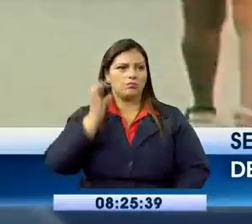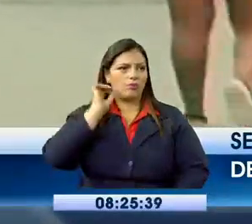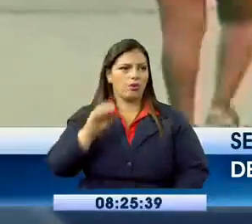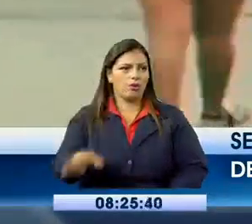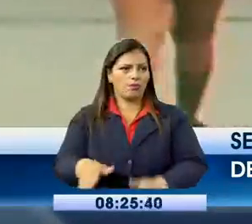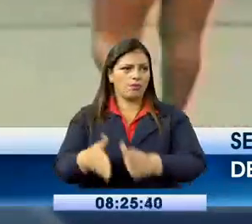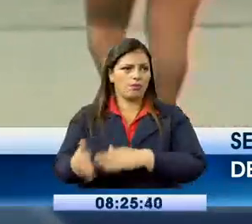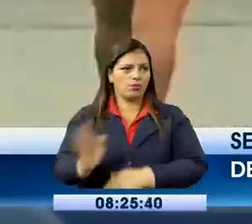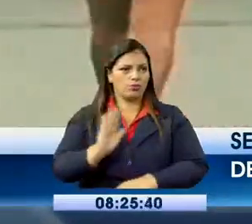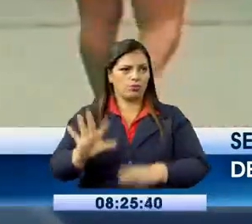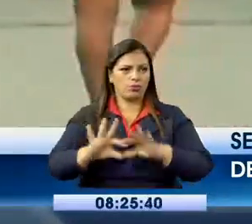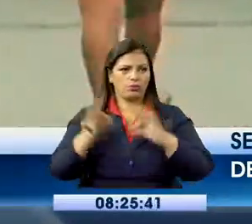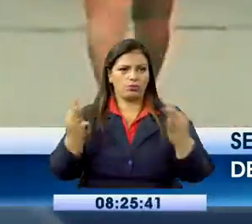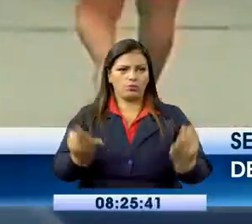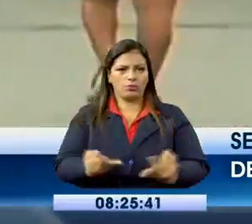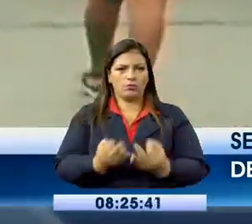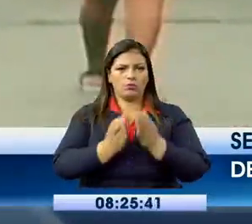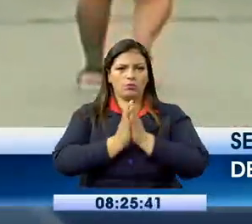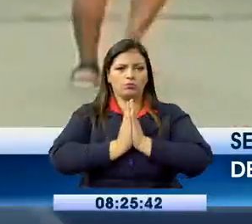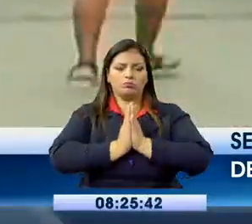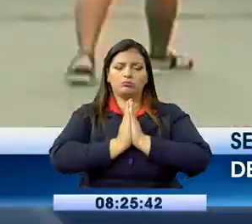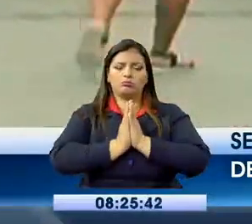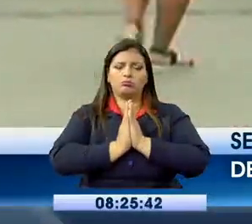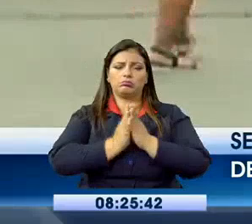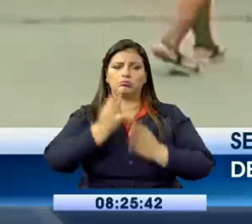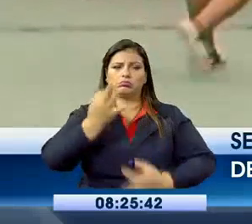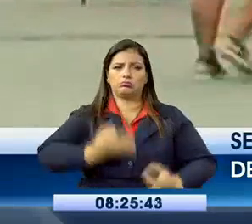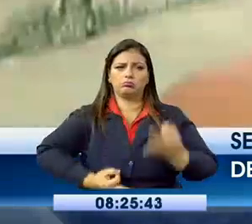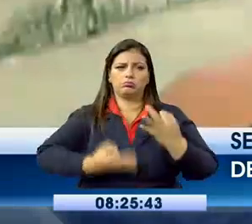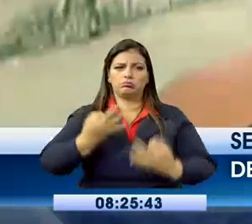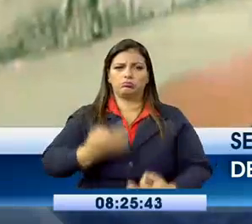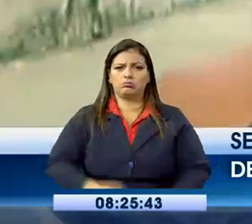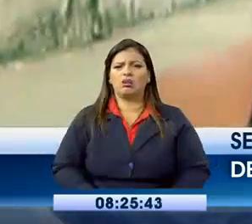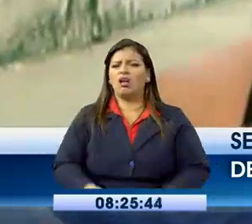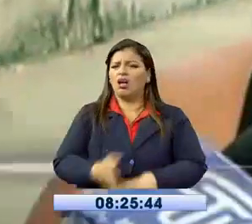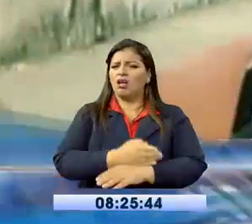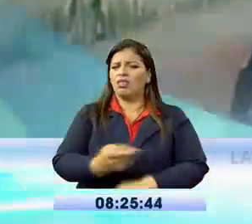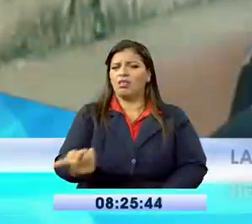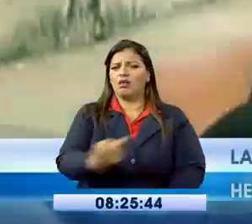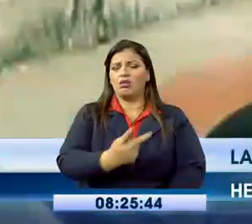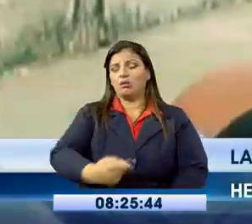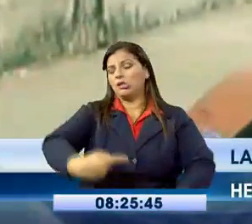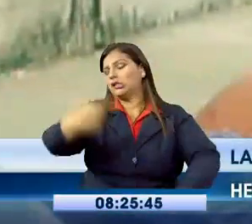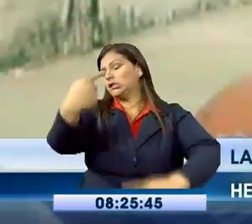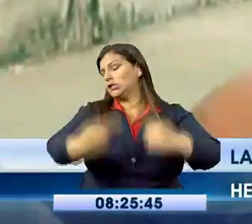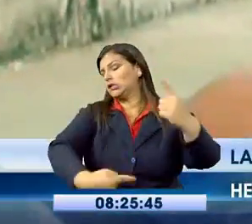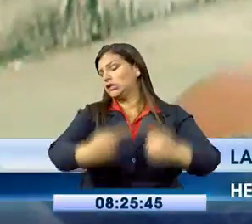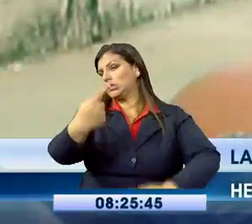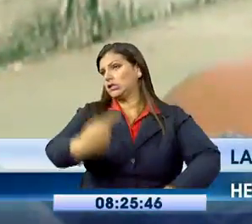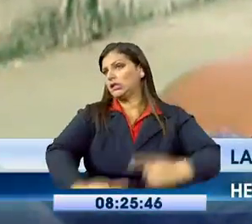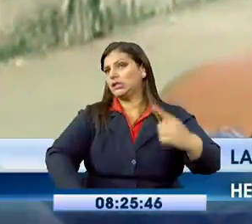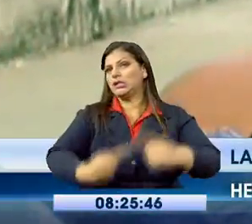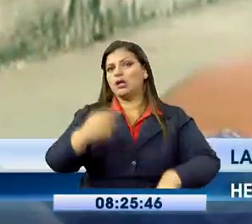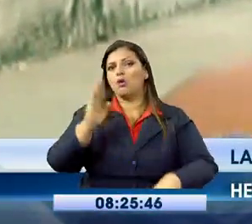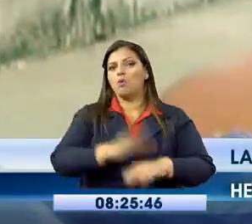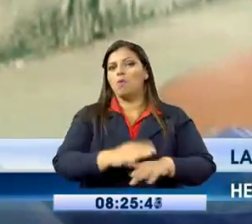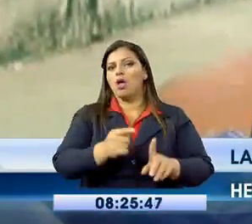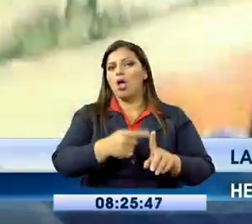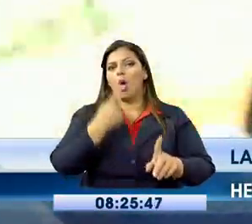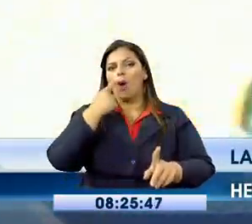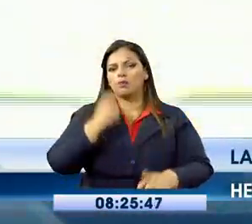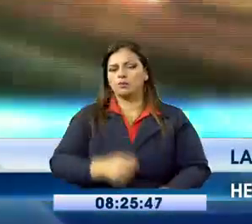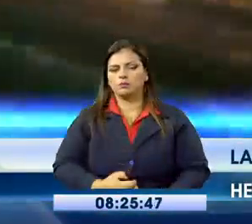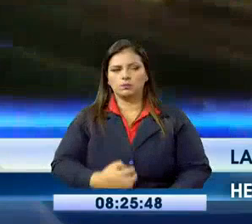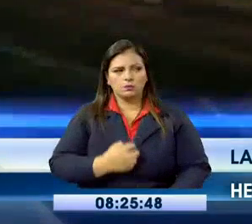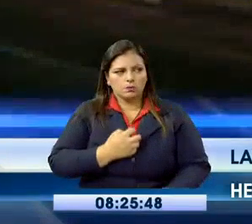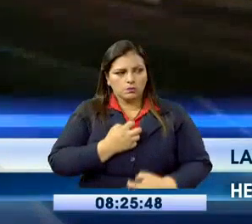pide justicia. De tantos problemas que tenían por celo, mire lo que terminó él haciéndole a mi hermano. Y lo